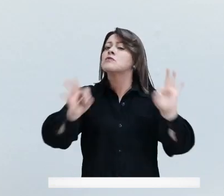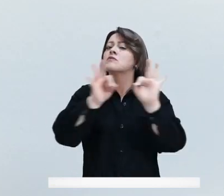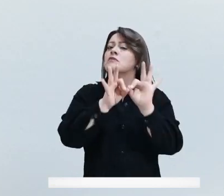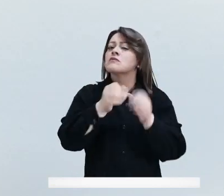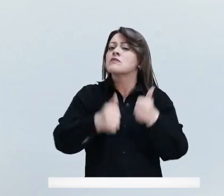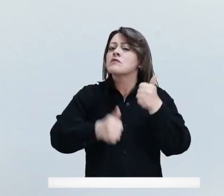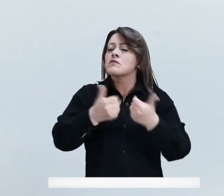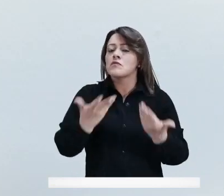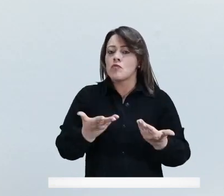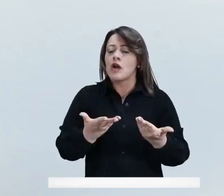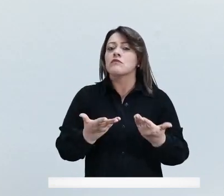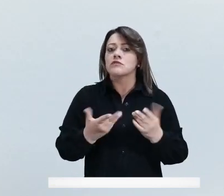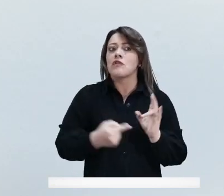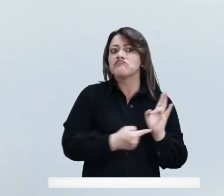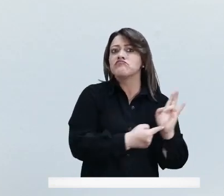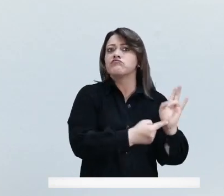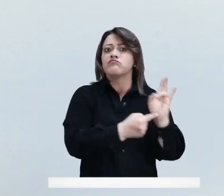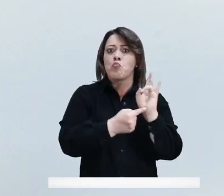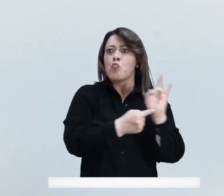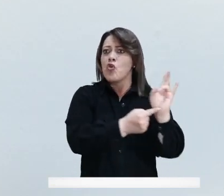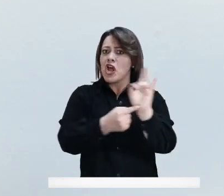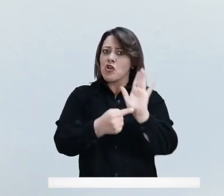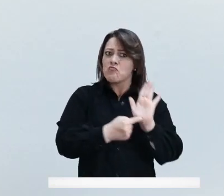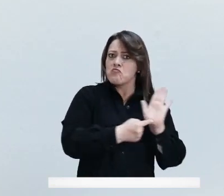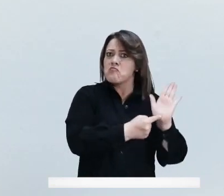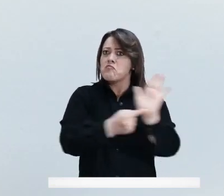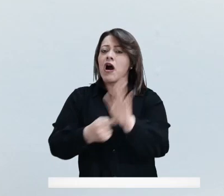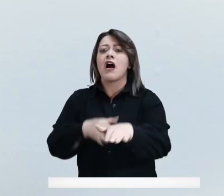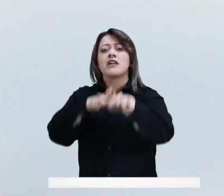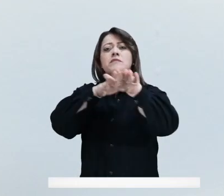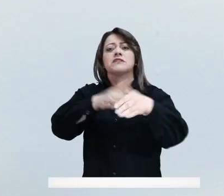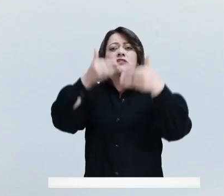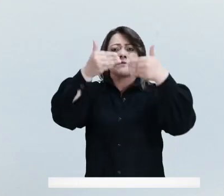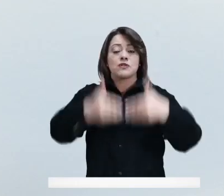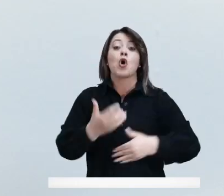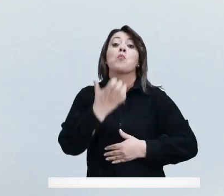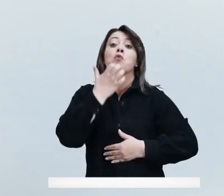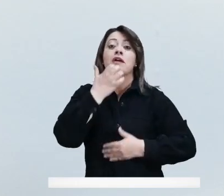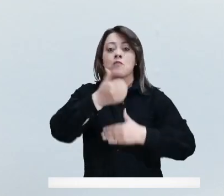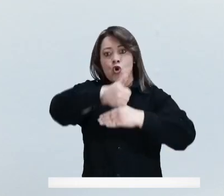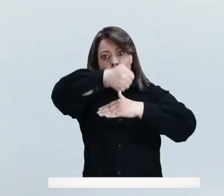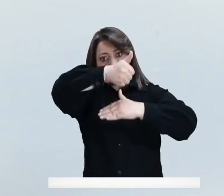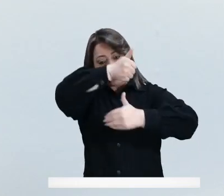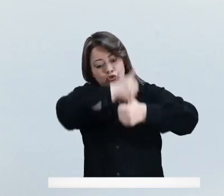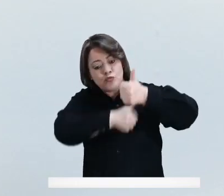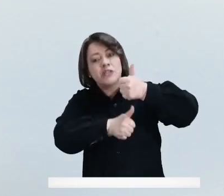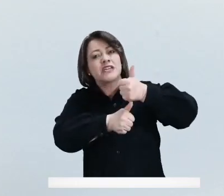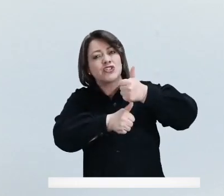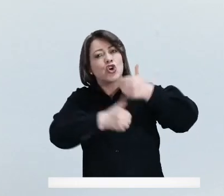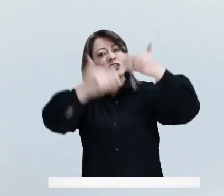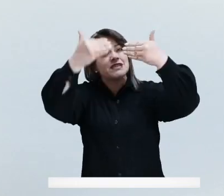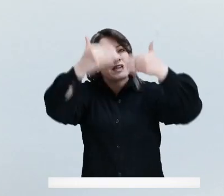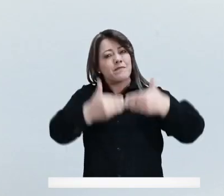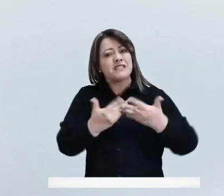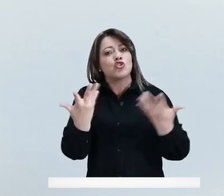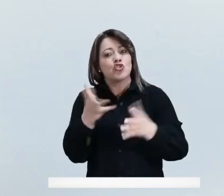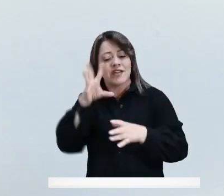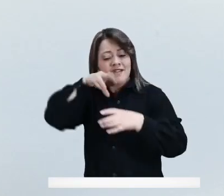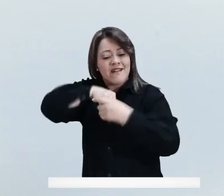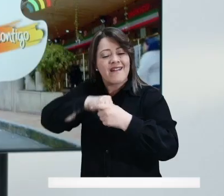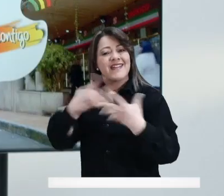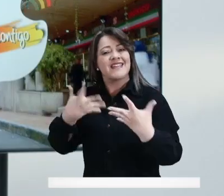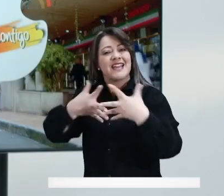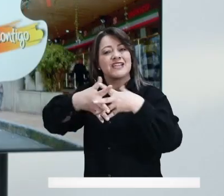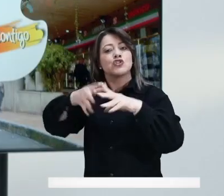importante y es tener una cabeza visible que represente el tema de la discapacidad, como por ejemplo hoy existe la Subdirección para la Discapacidad dentro de Integración